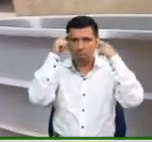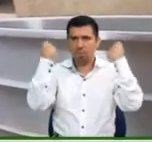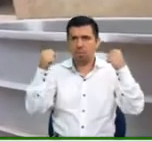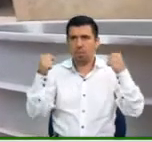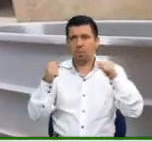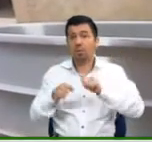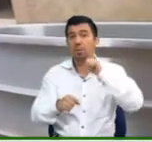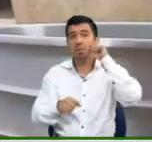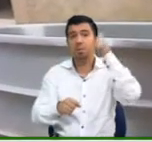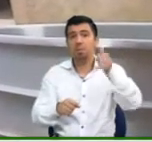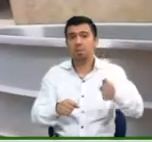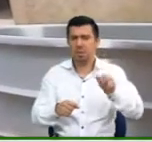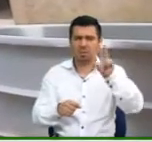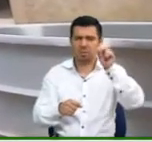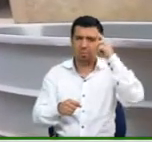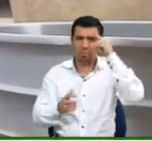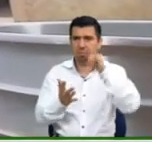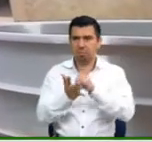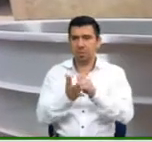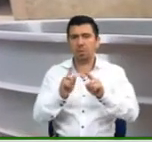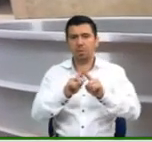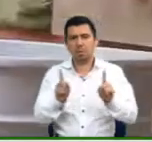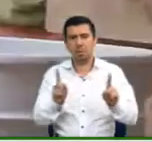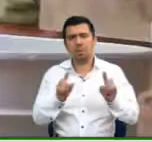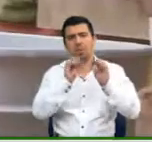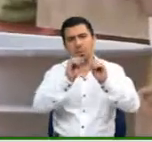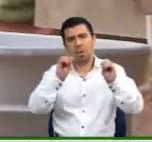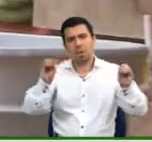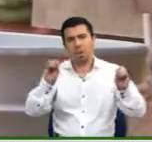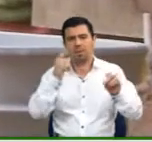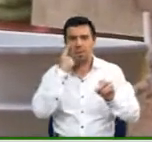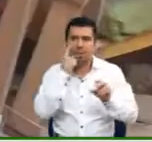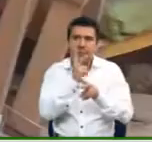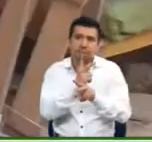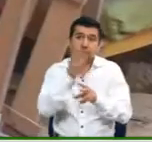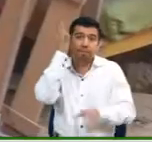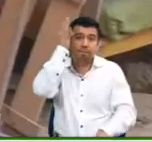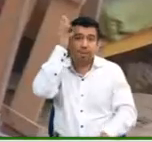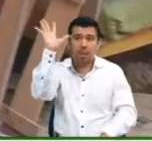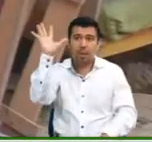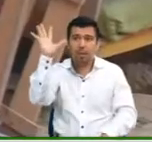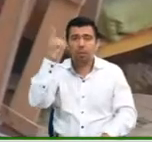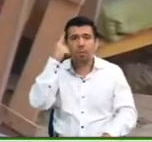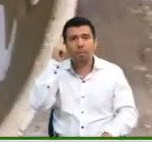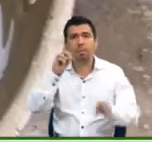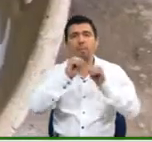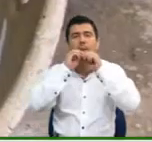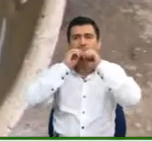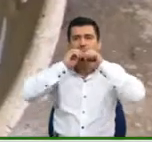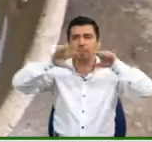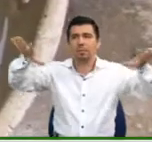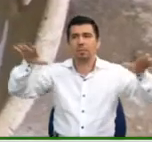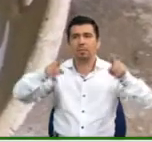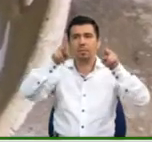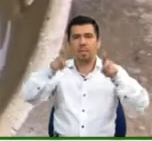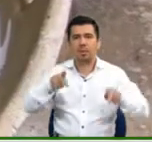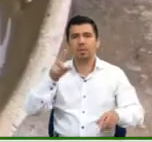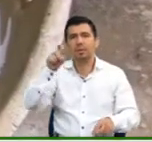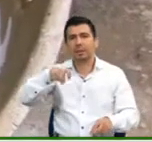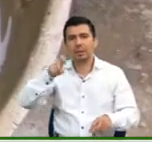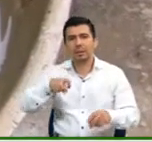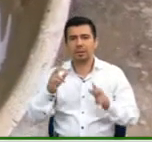esperamos que no se dé pero tenemos que avisar y de permitir que exista la programación y que la gente la conozca porque aún